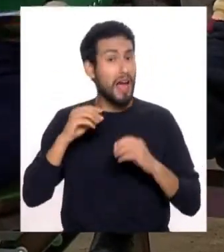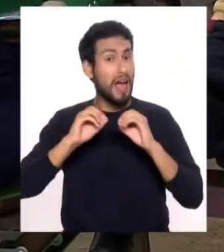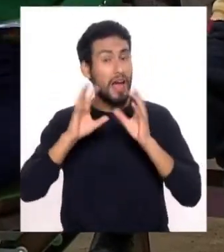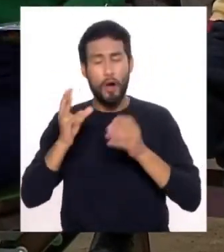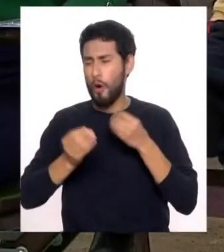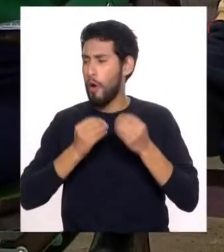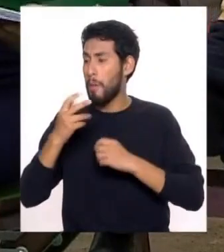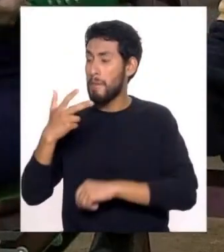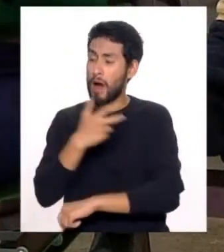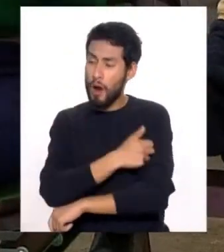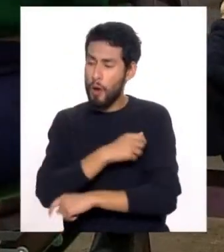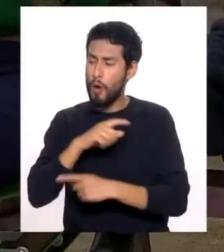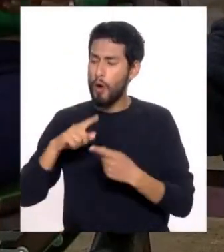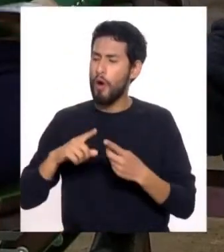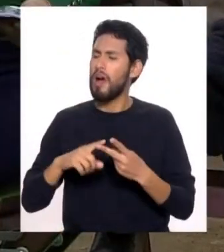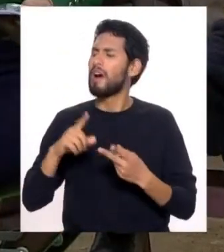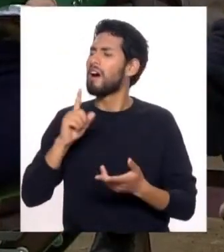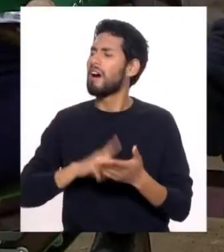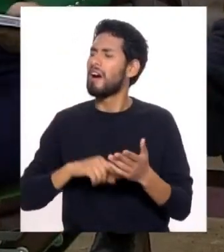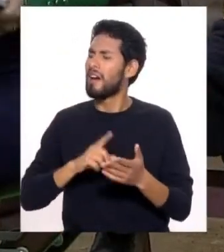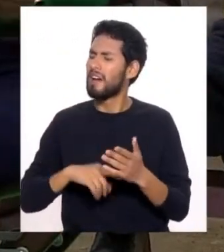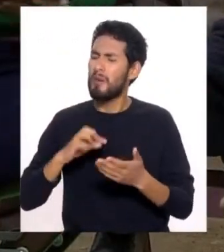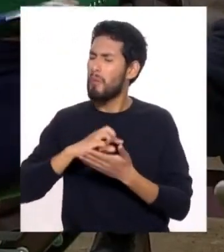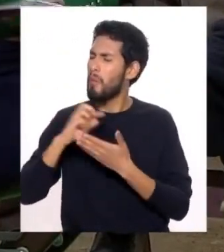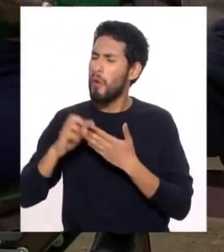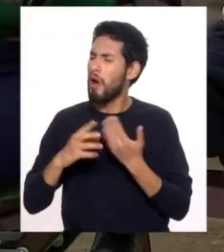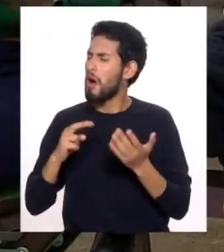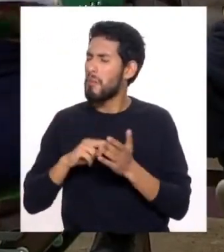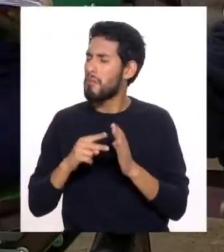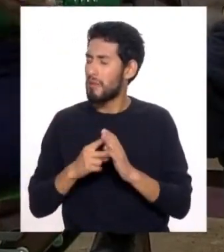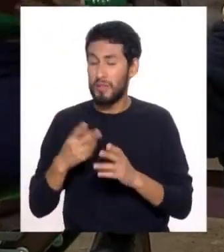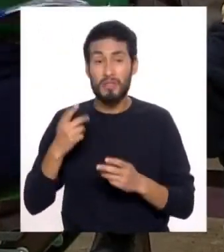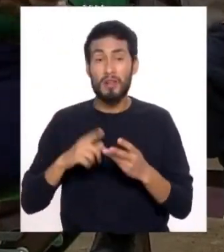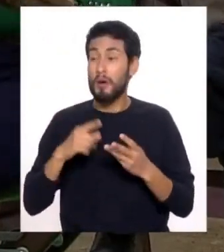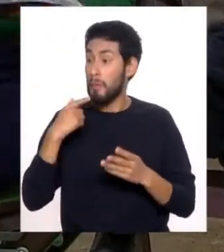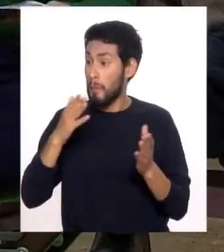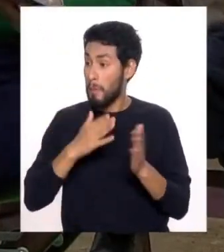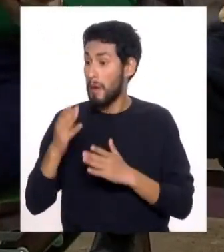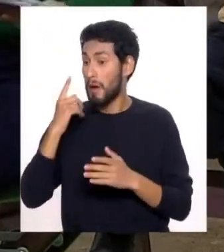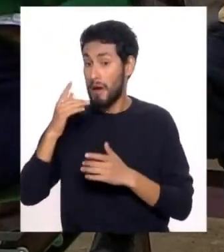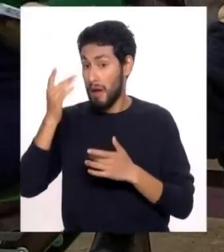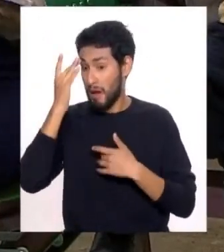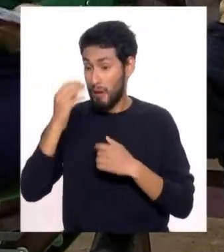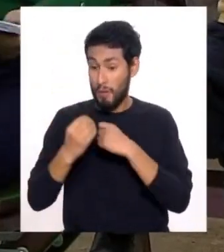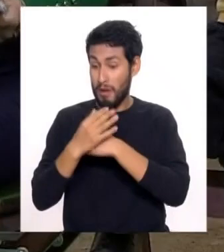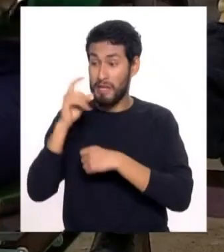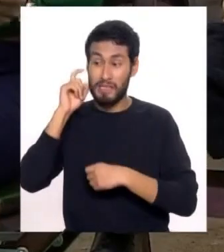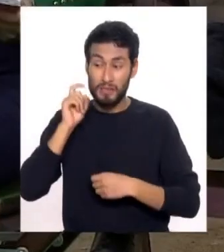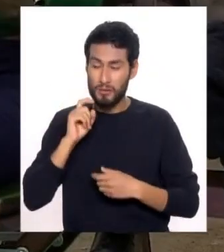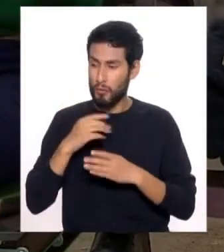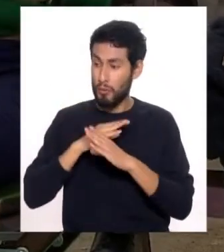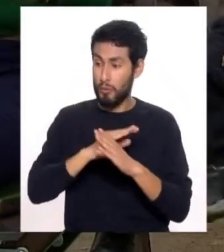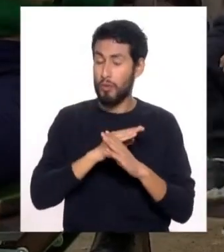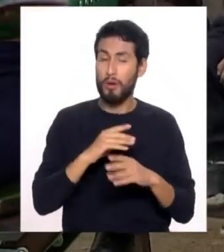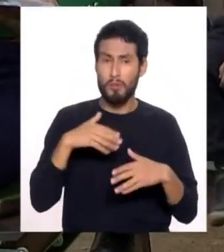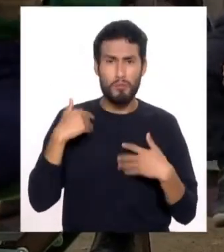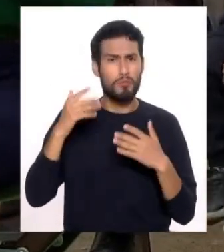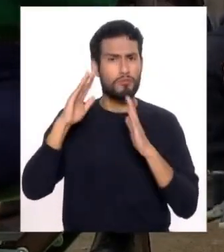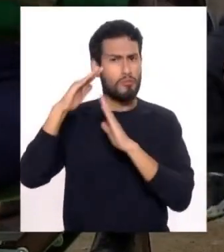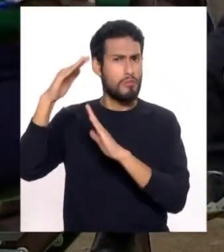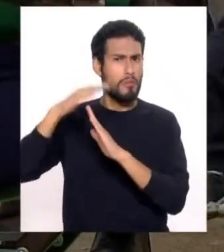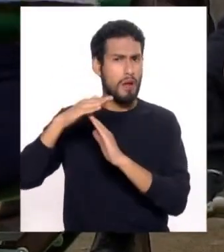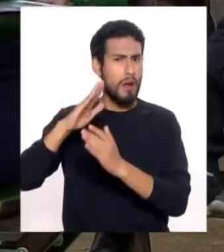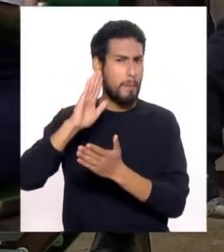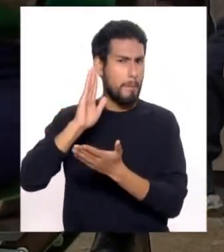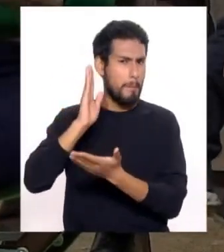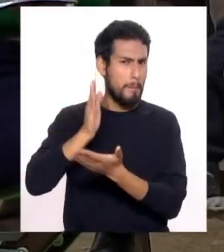cómo poder vacunarnos, en qué consiste esta campaña y sobre todo prepararnos para estas enfermedades de transmisión sexual para ponerles un alto. Y